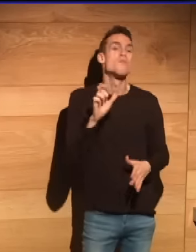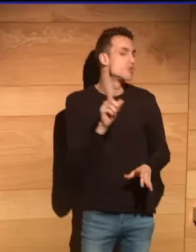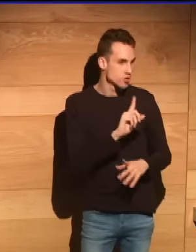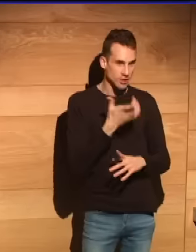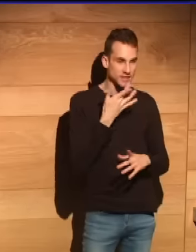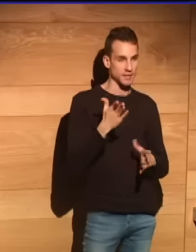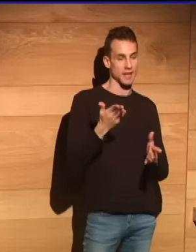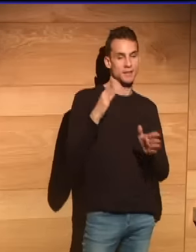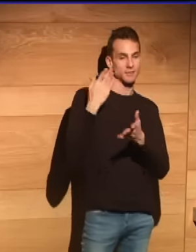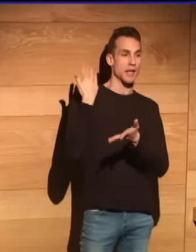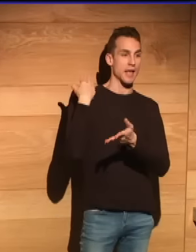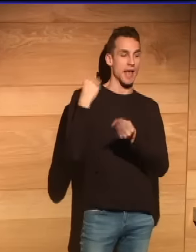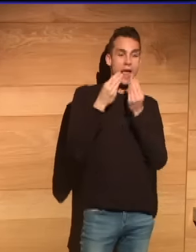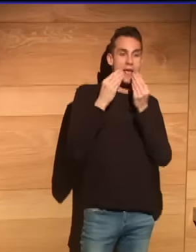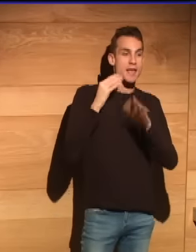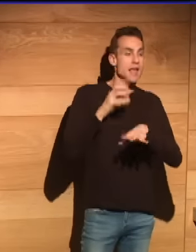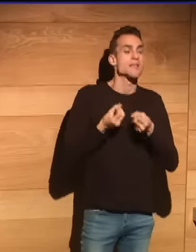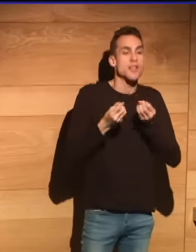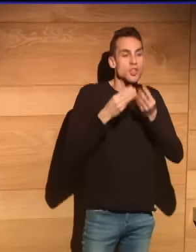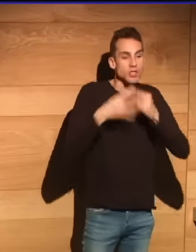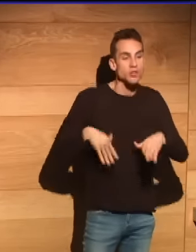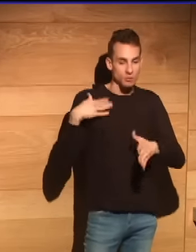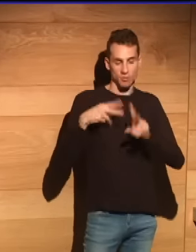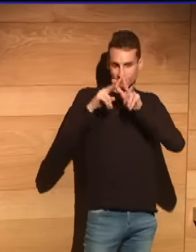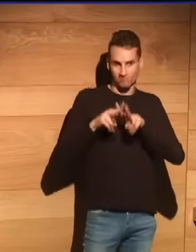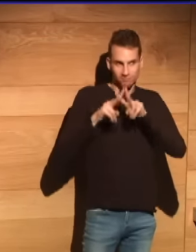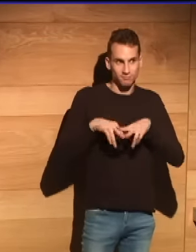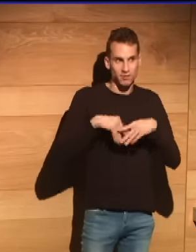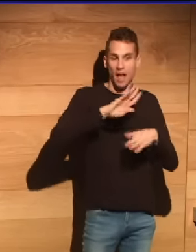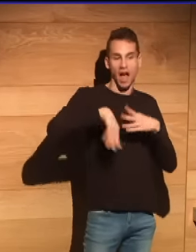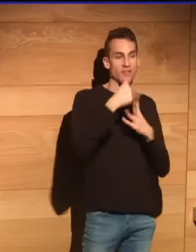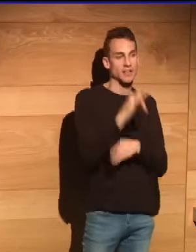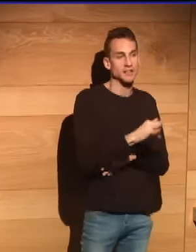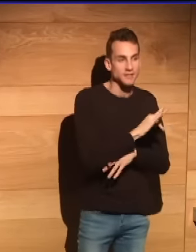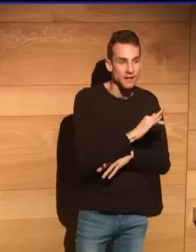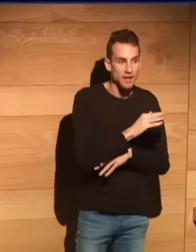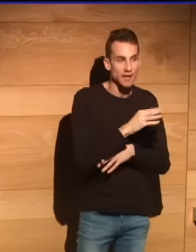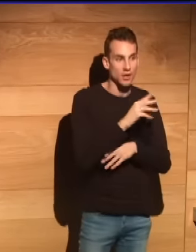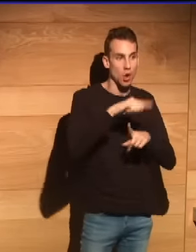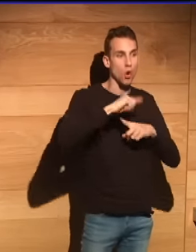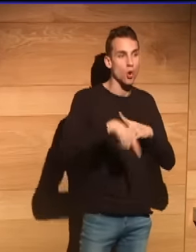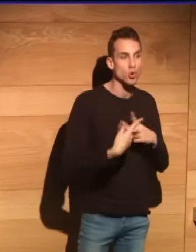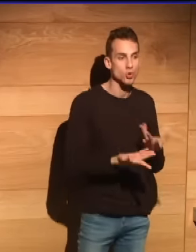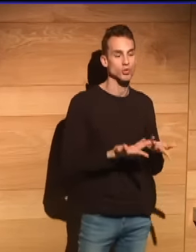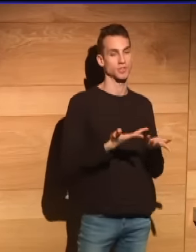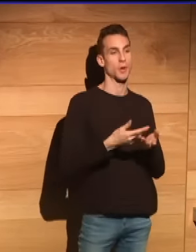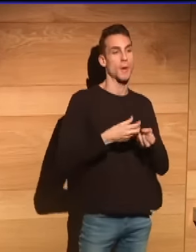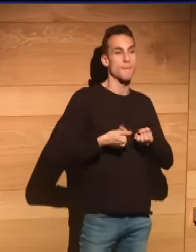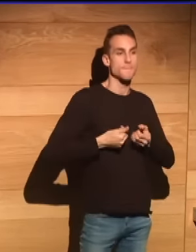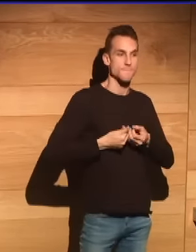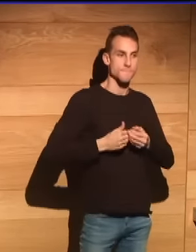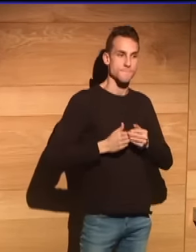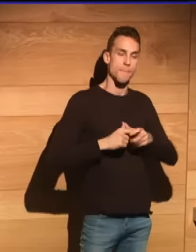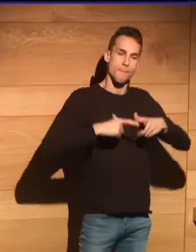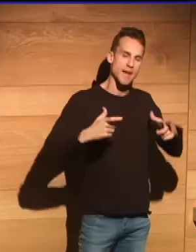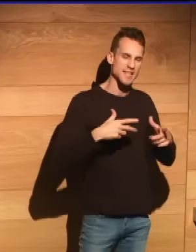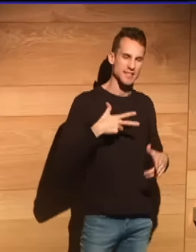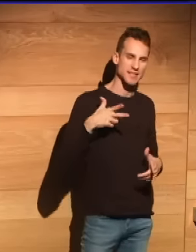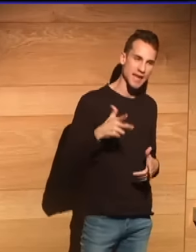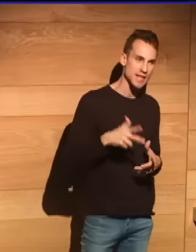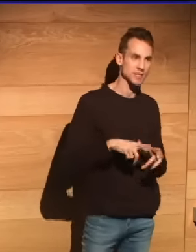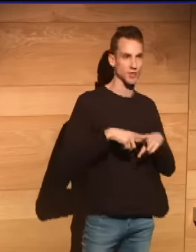nos dicen que todas las revoluciones tecnológicas terminan revertiendo en mayor progreso social, en mayores derechos y, por supuesto,